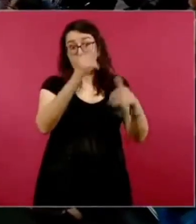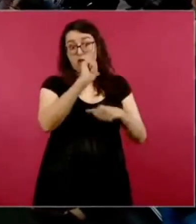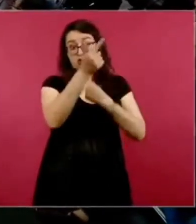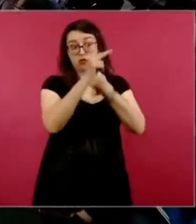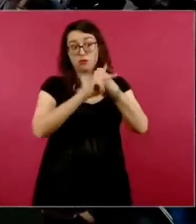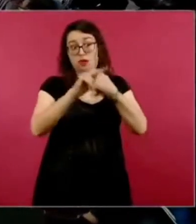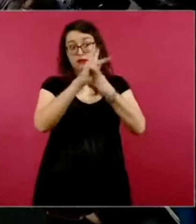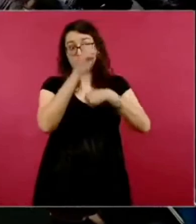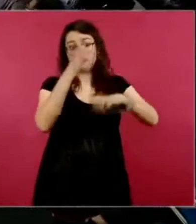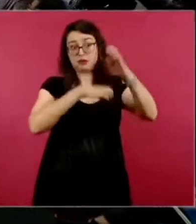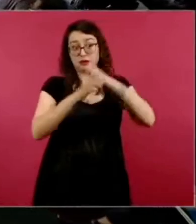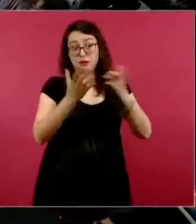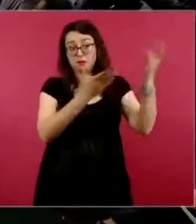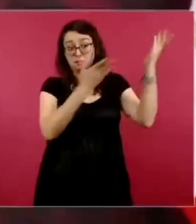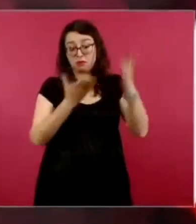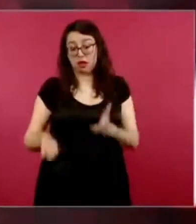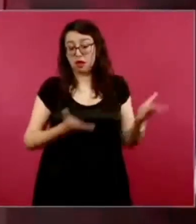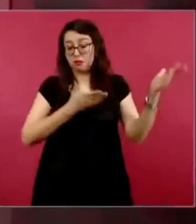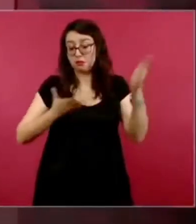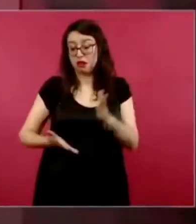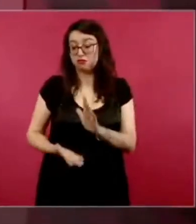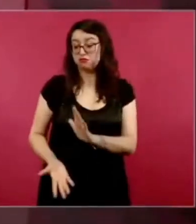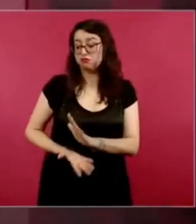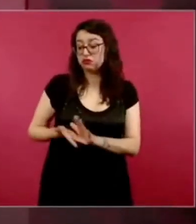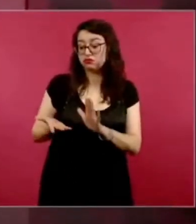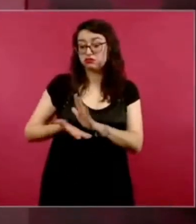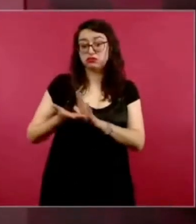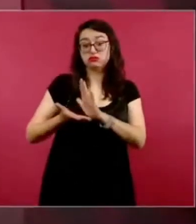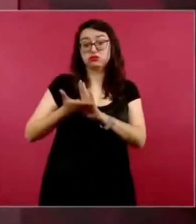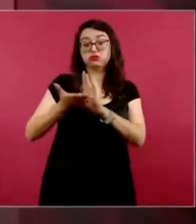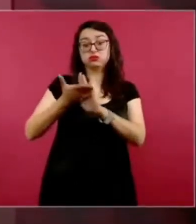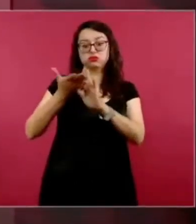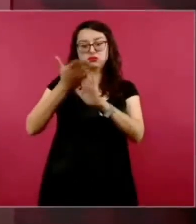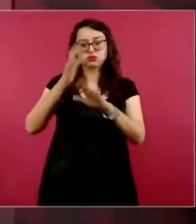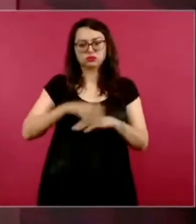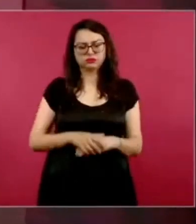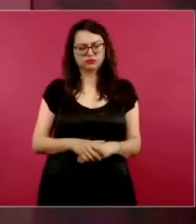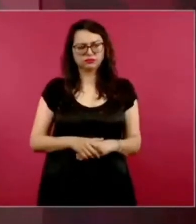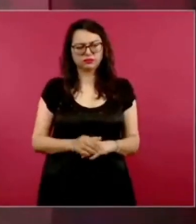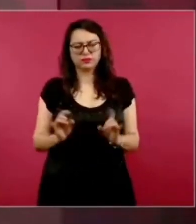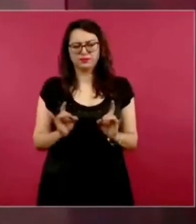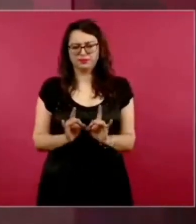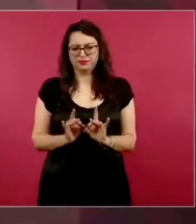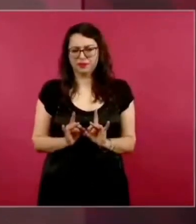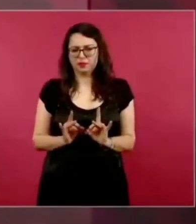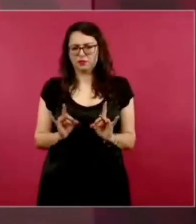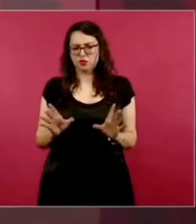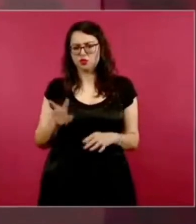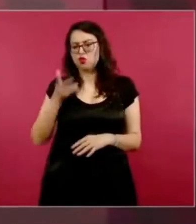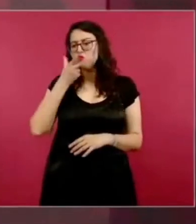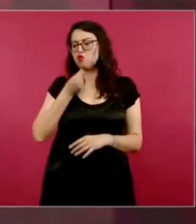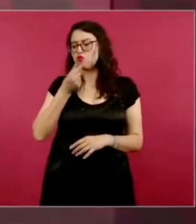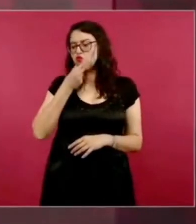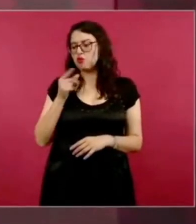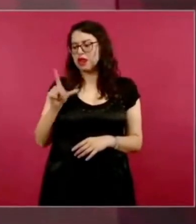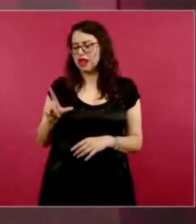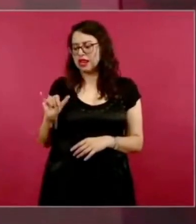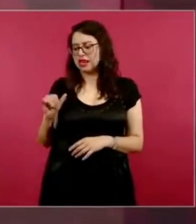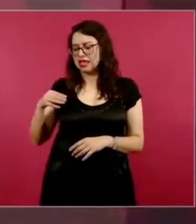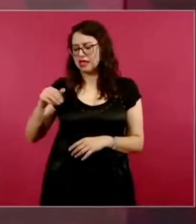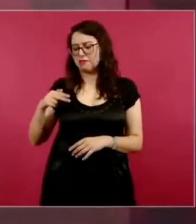dice: necesitamos manejar nosotros los ferrocarriles. Se vuelve nacionalista,